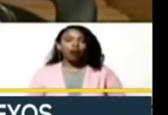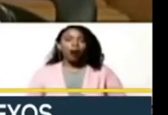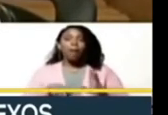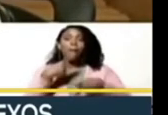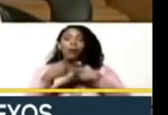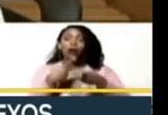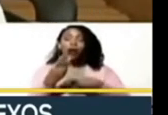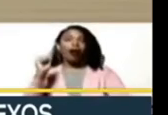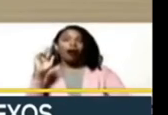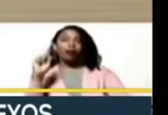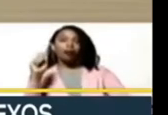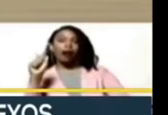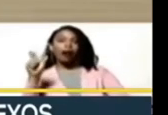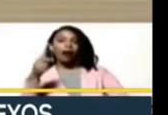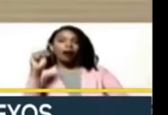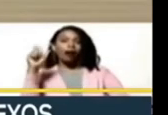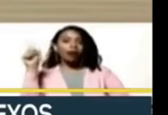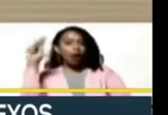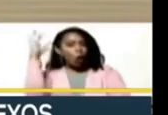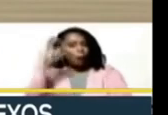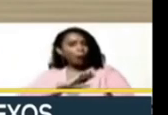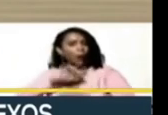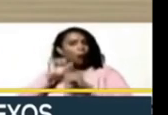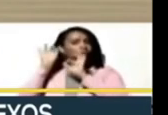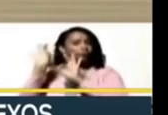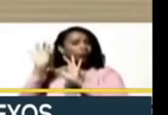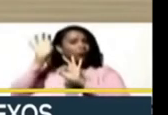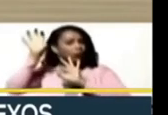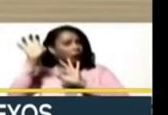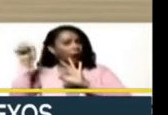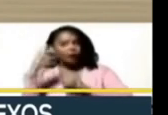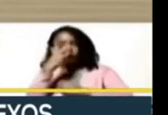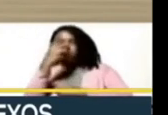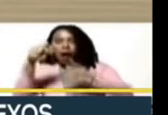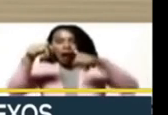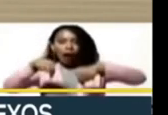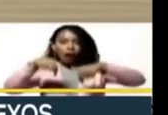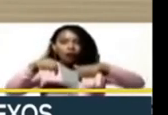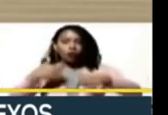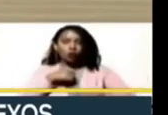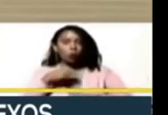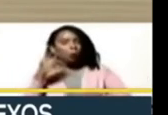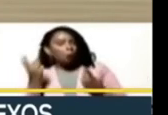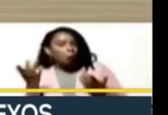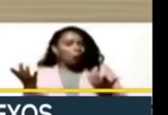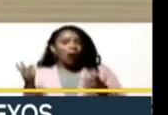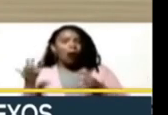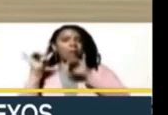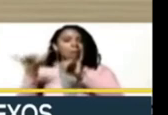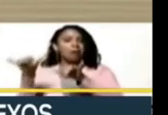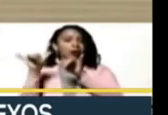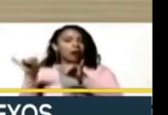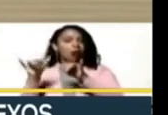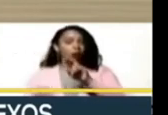Bolivia. Otro punto de la agenda fue el reintegro de Venezuela a la Comisión Interamericana de Derechos Humanos.